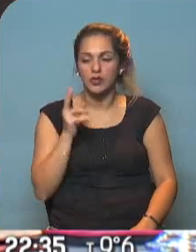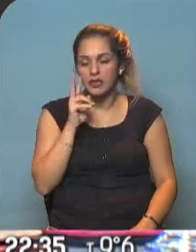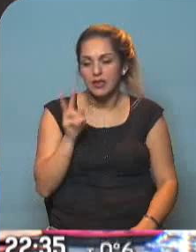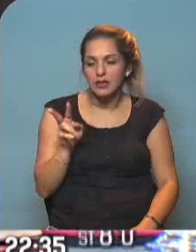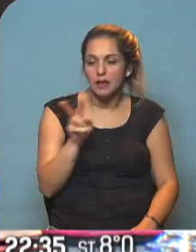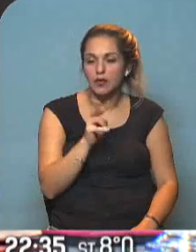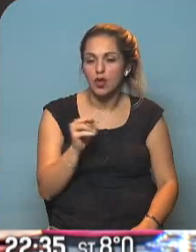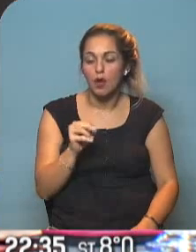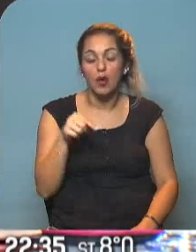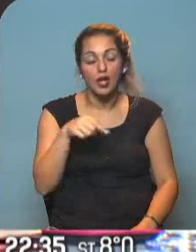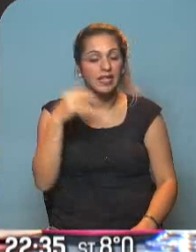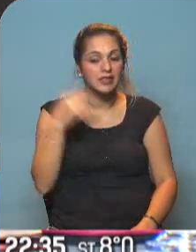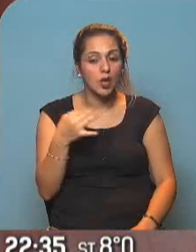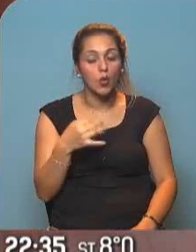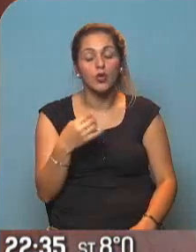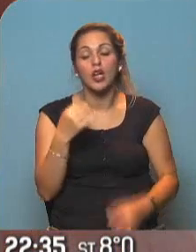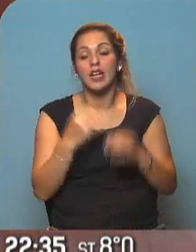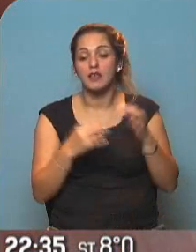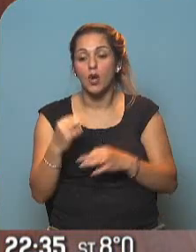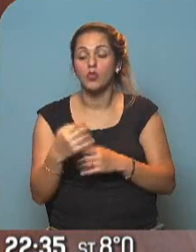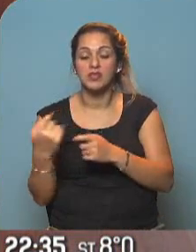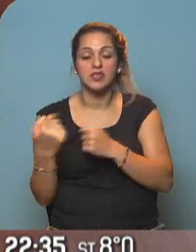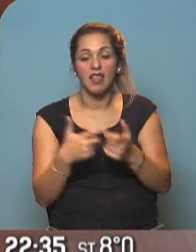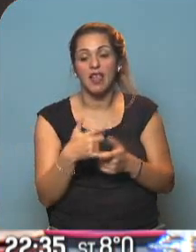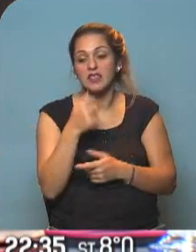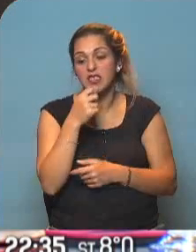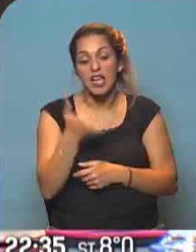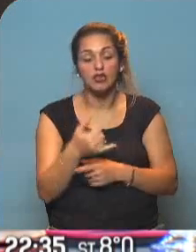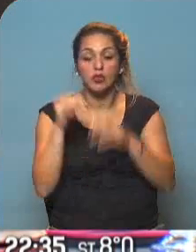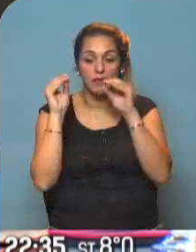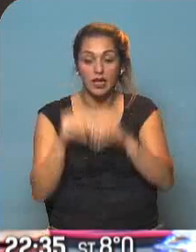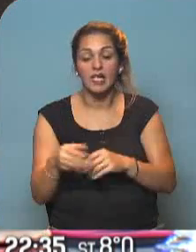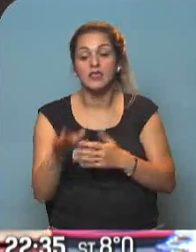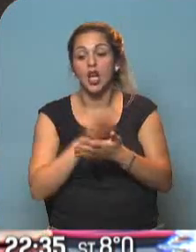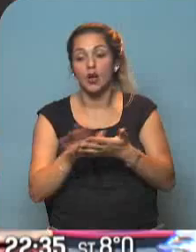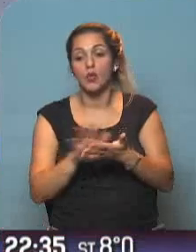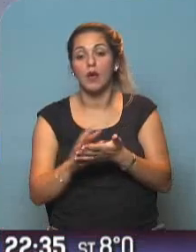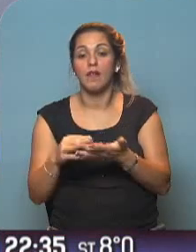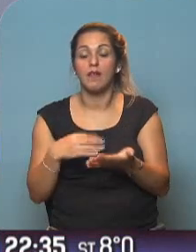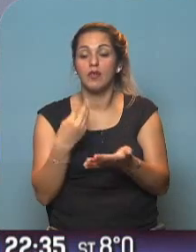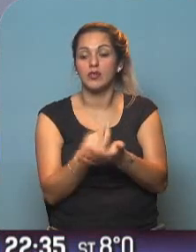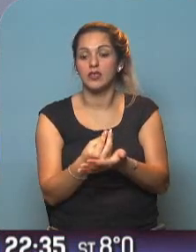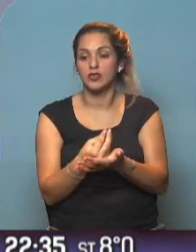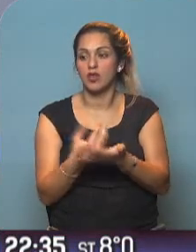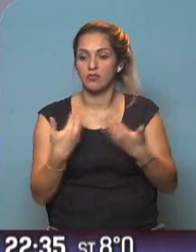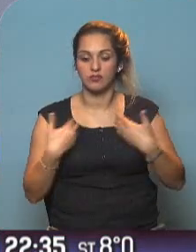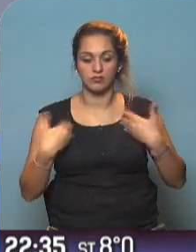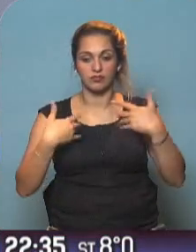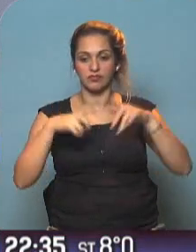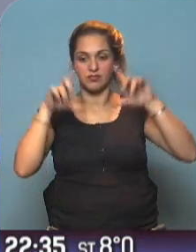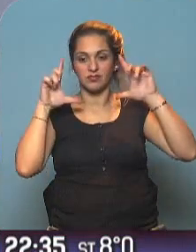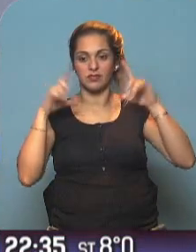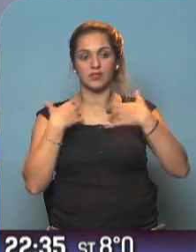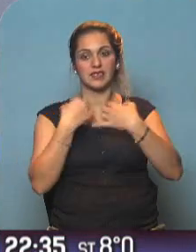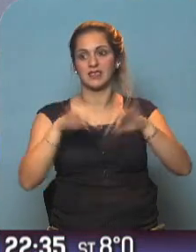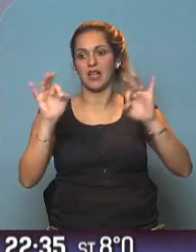seguro de que ahora la justicia le permite que si esto fracasa y hay nuevas elecciones, bueno muchachos, llego yo a salvar Italia. No sé qué salvar pensás. Italia, y bueno, y